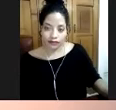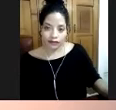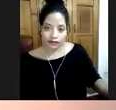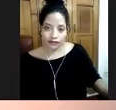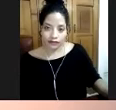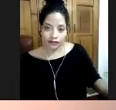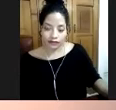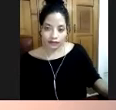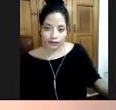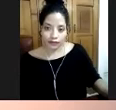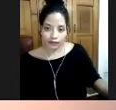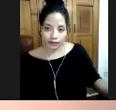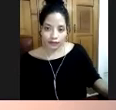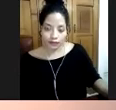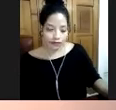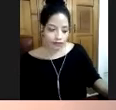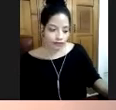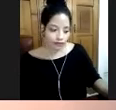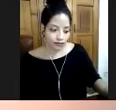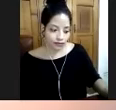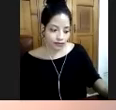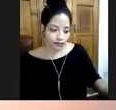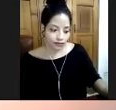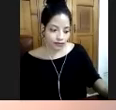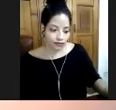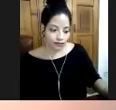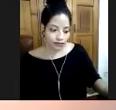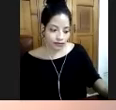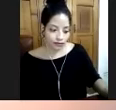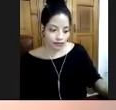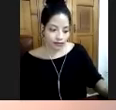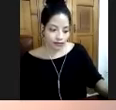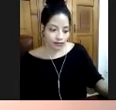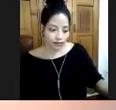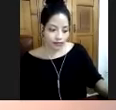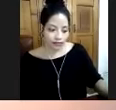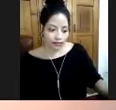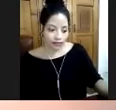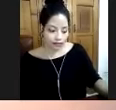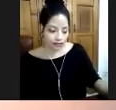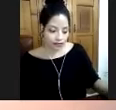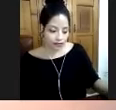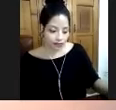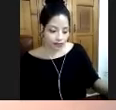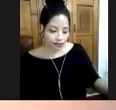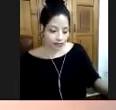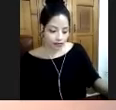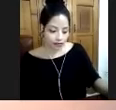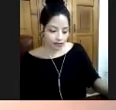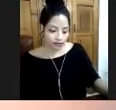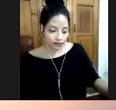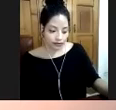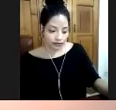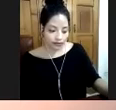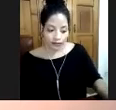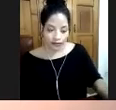en el futuro. Se está adquiriendo se estaba poniendo o proponiendo como parte del